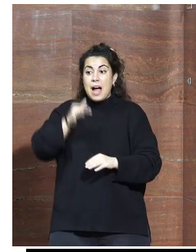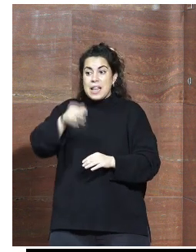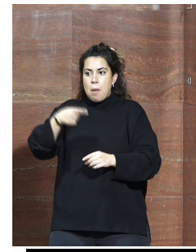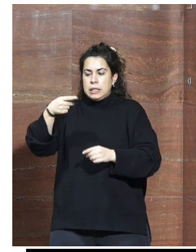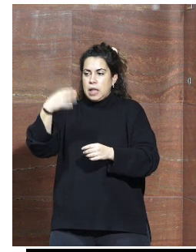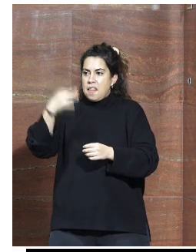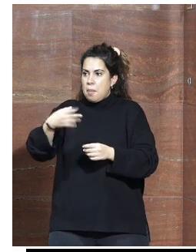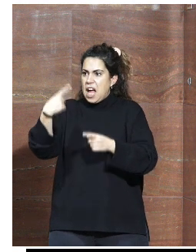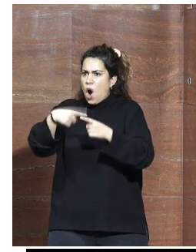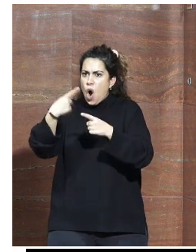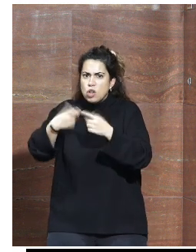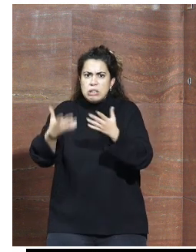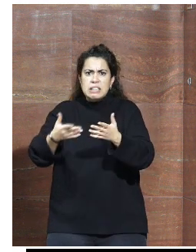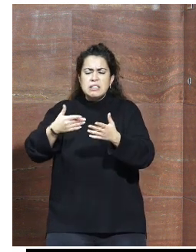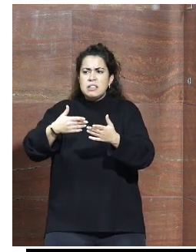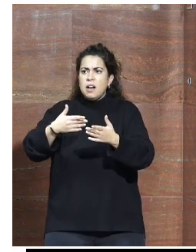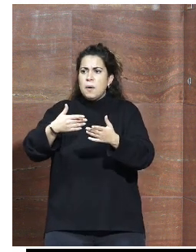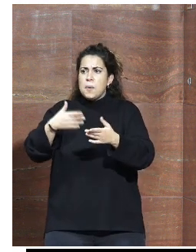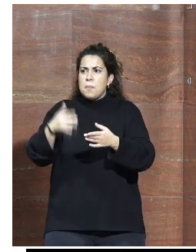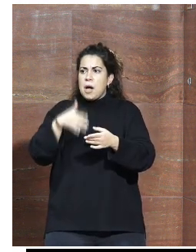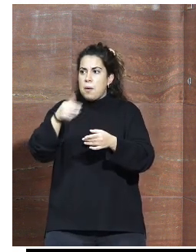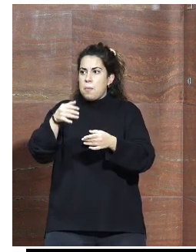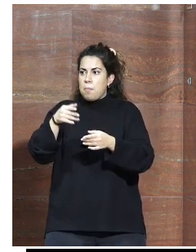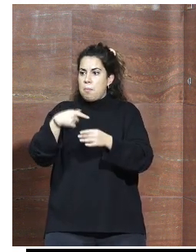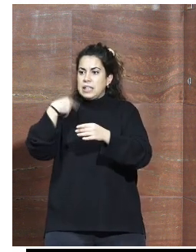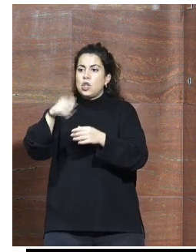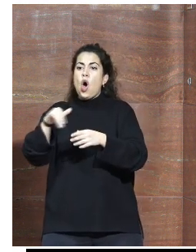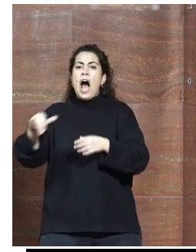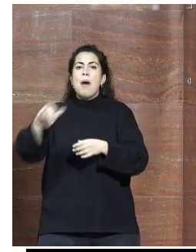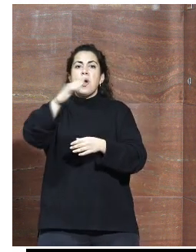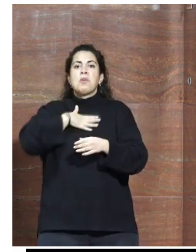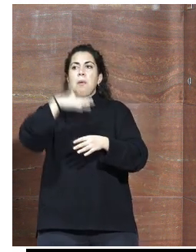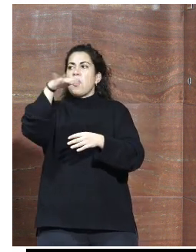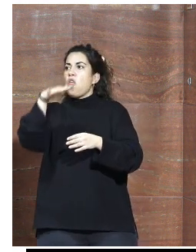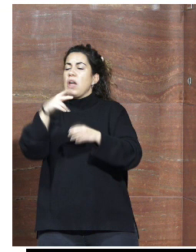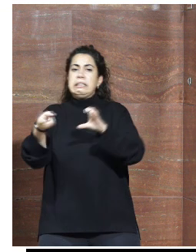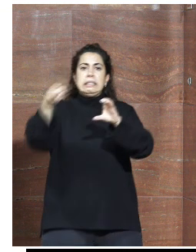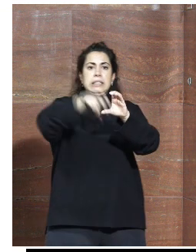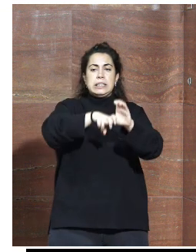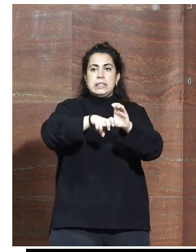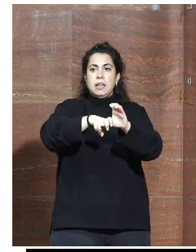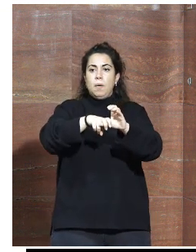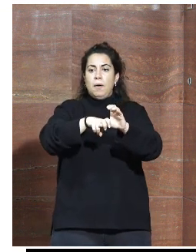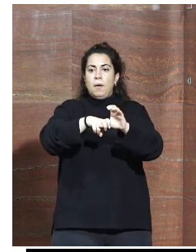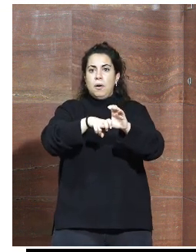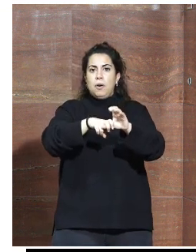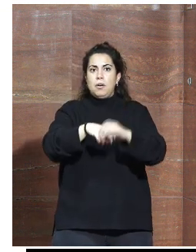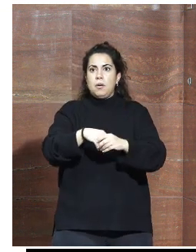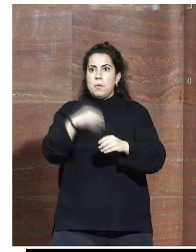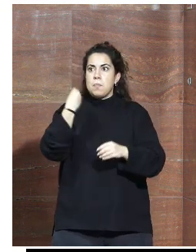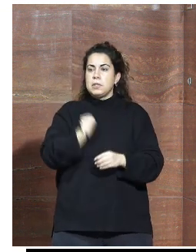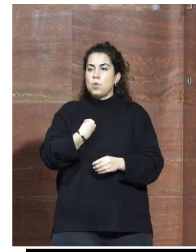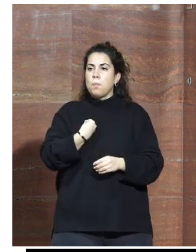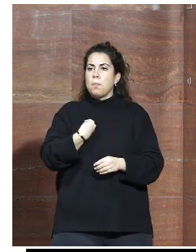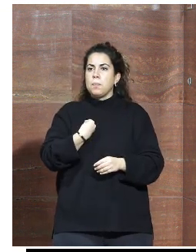cosas, tengo que saber salir a coger el avión que me toca, me meto luego en el